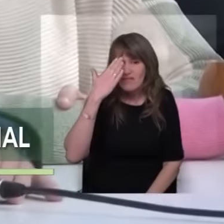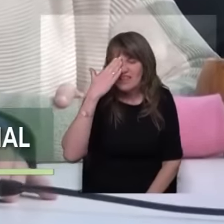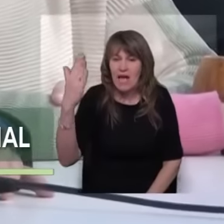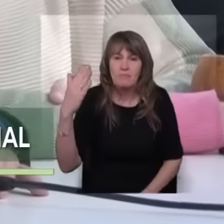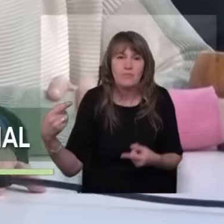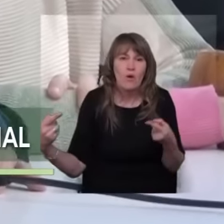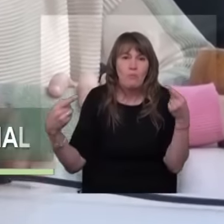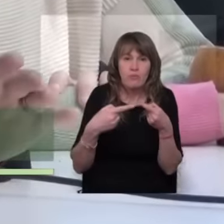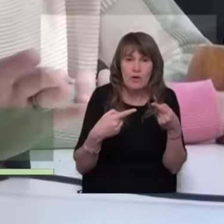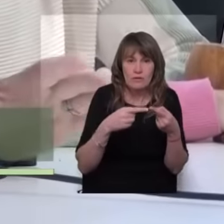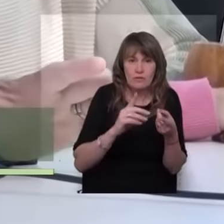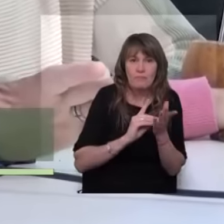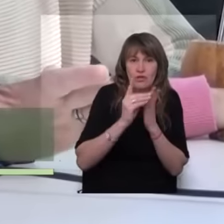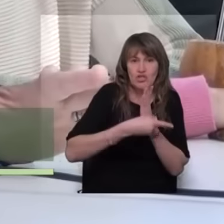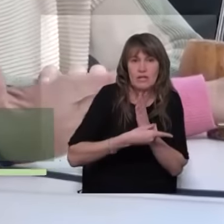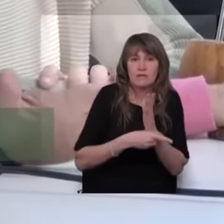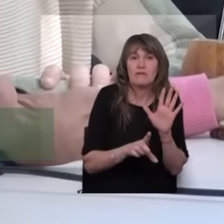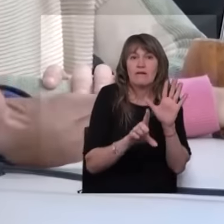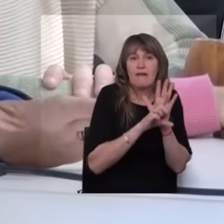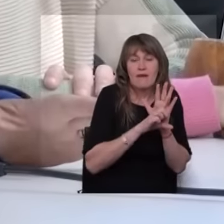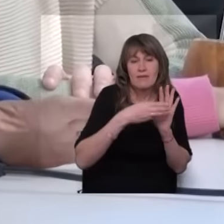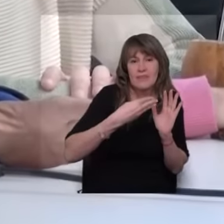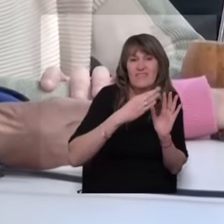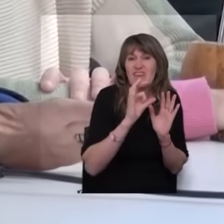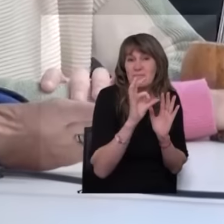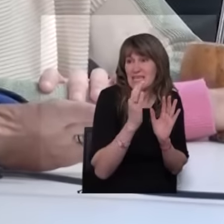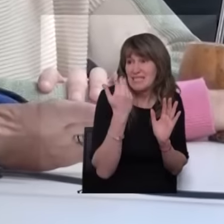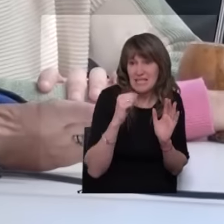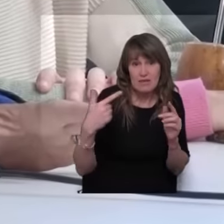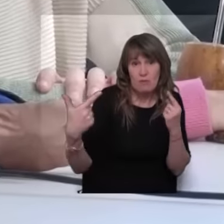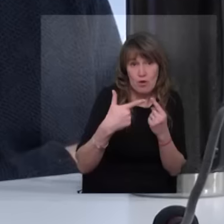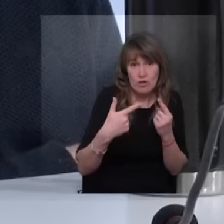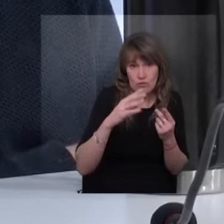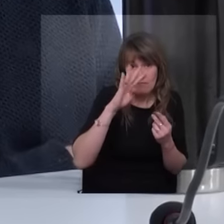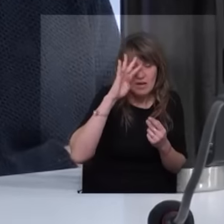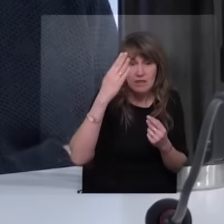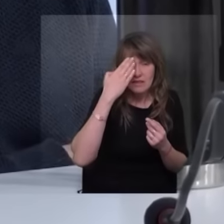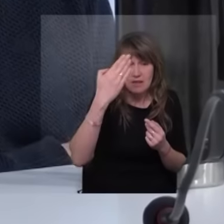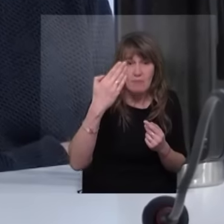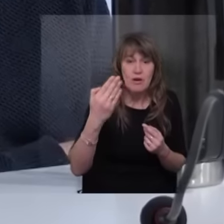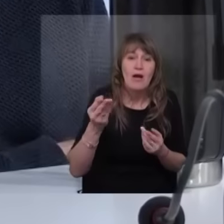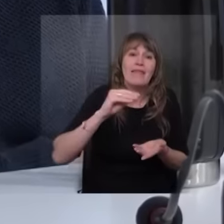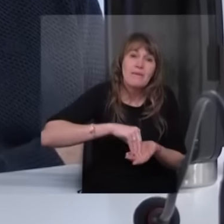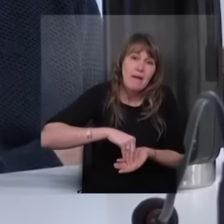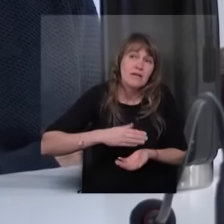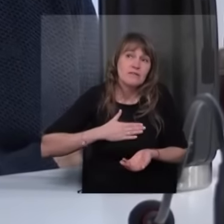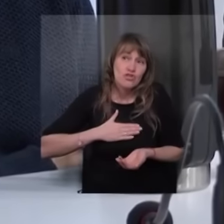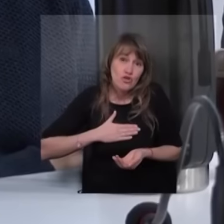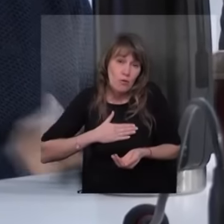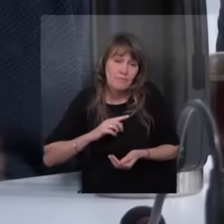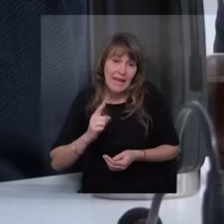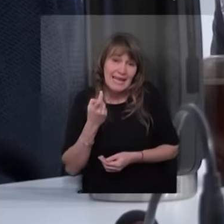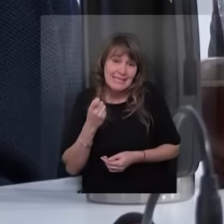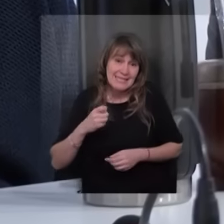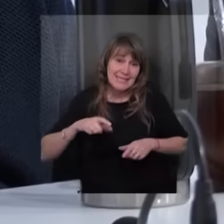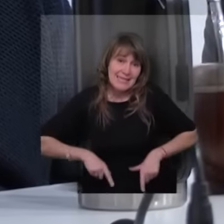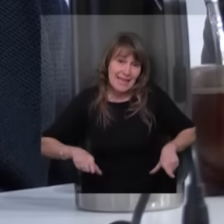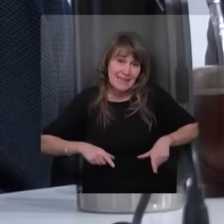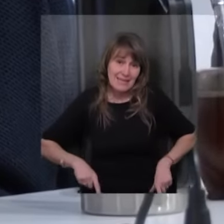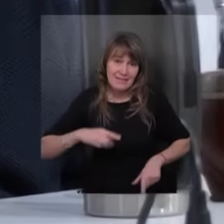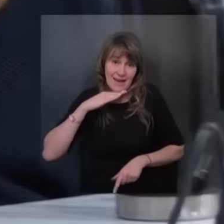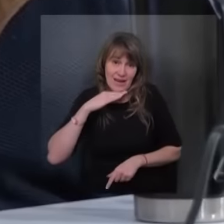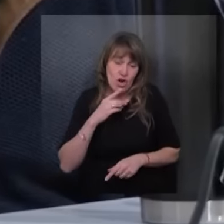en el parlamento al proyecto de ley de reforma previsional que se aprobó Durante este gobierno y por el otro porque personalmente el exintendente de canelones ya ha expresado que